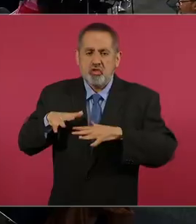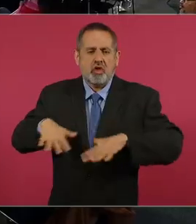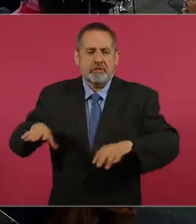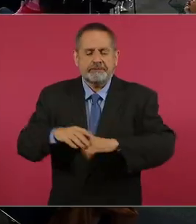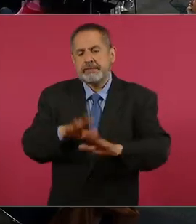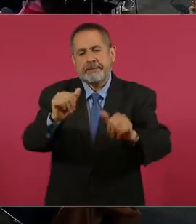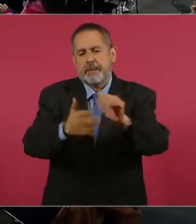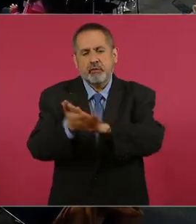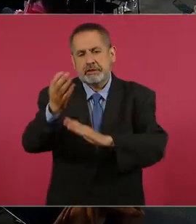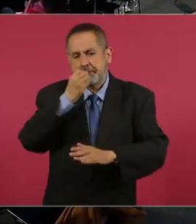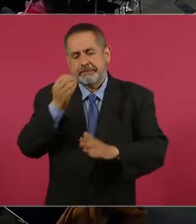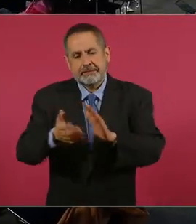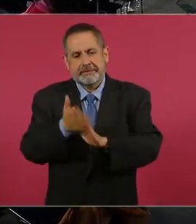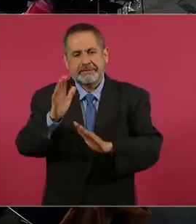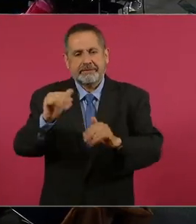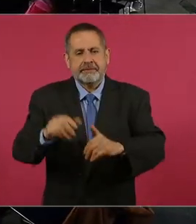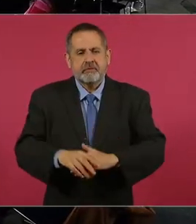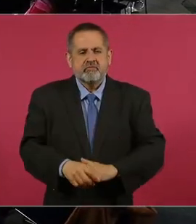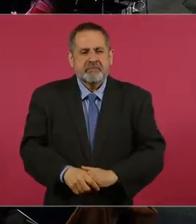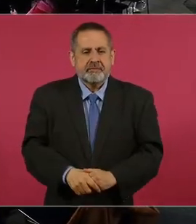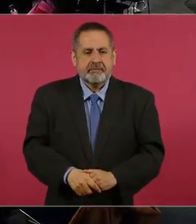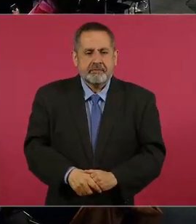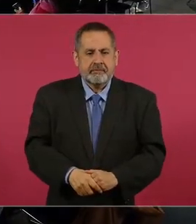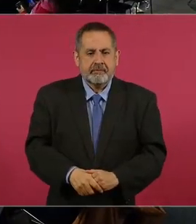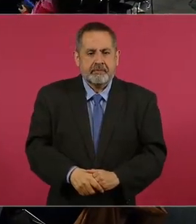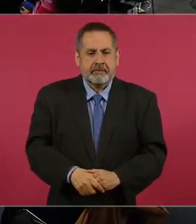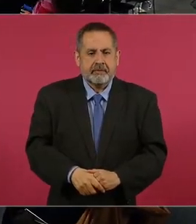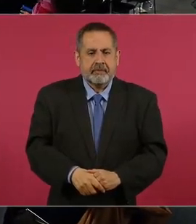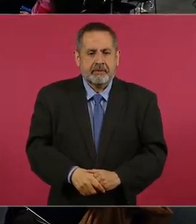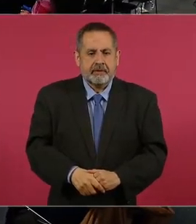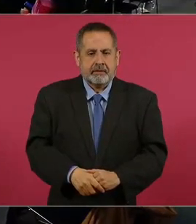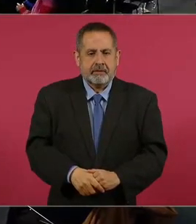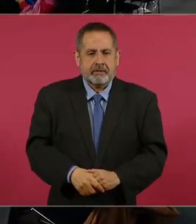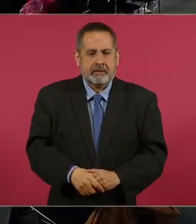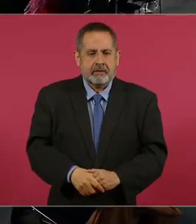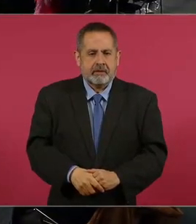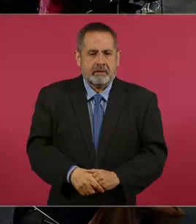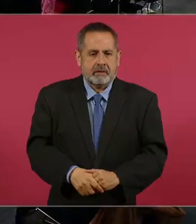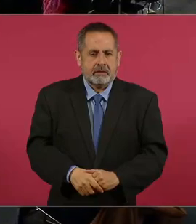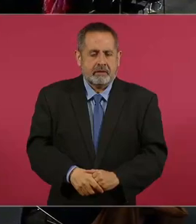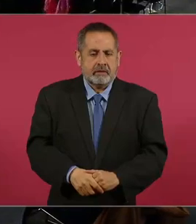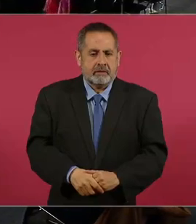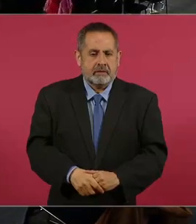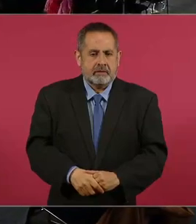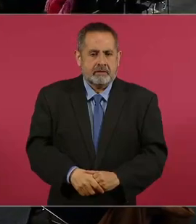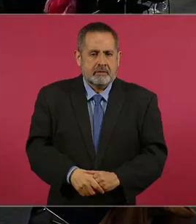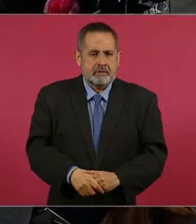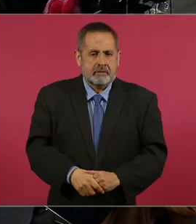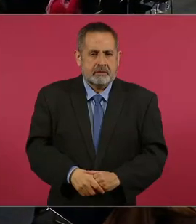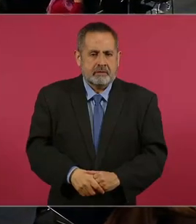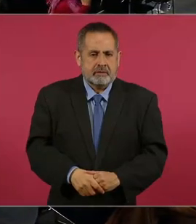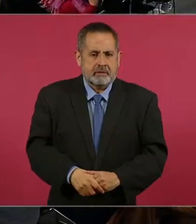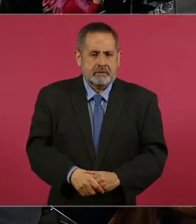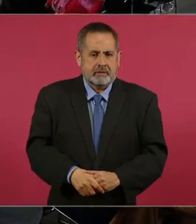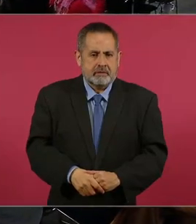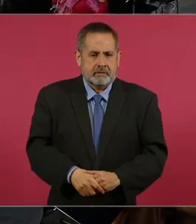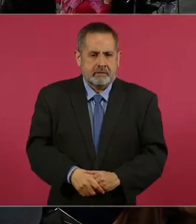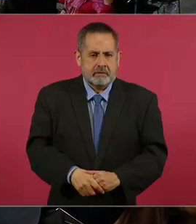Vámonos ya a desayunar. Mañana.